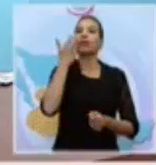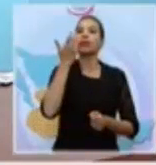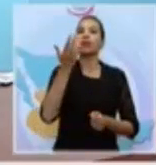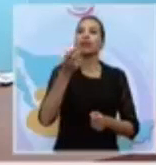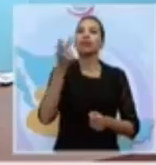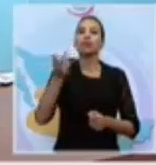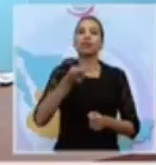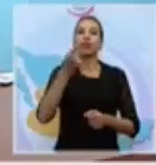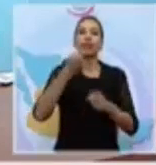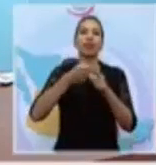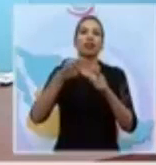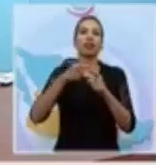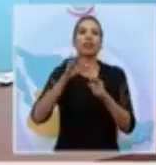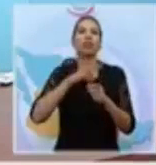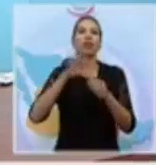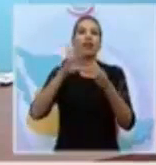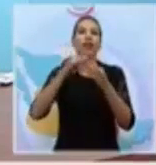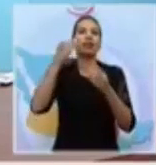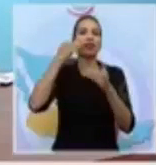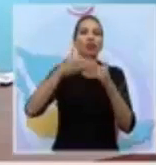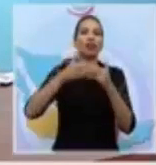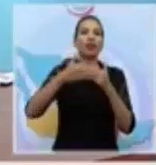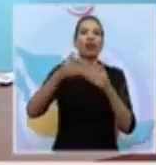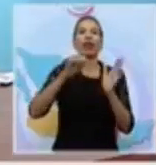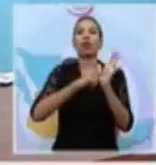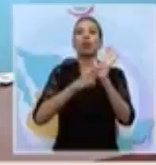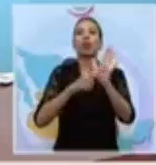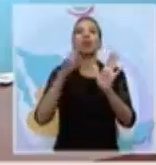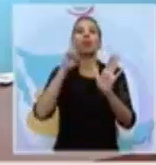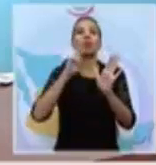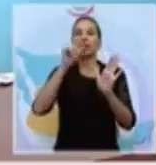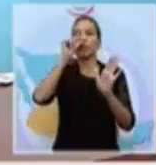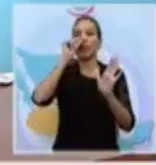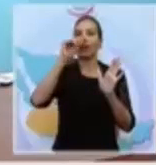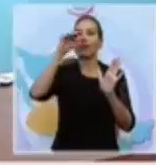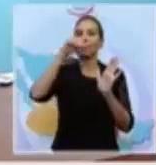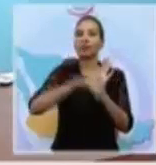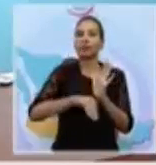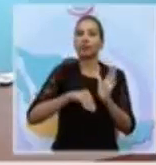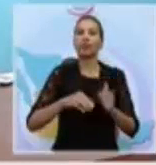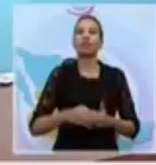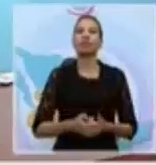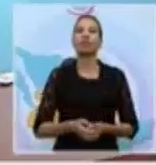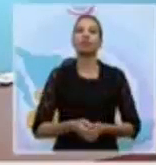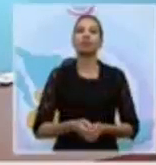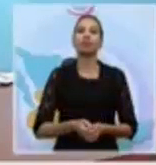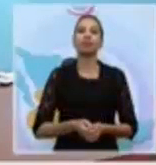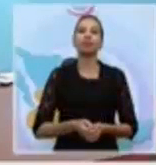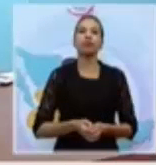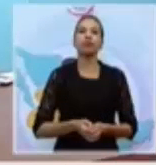el doctor Felipe nos pudiera dar algún flash sobre las evidencias del fracaso. Ok.